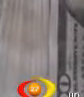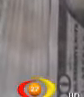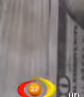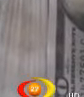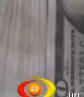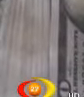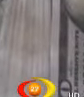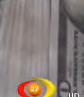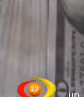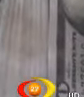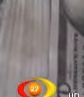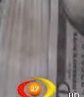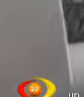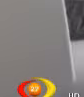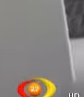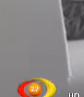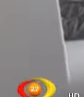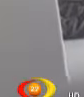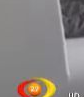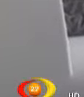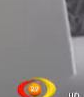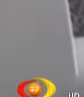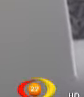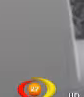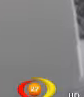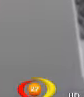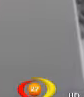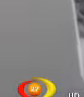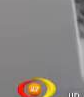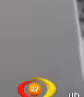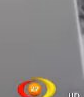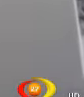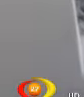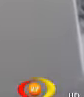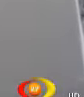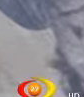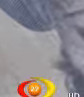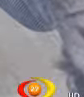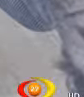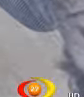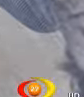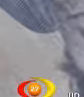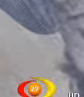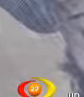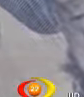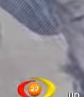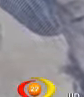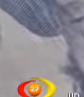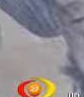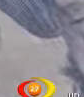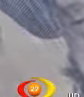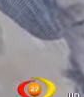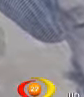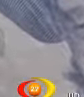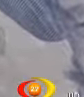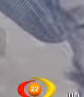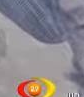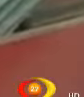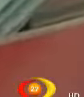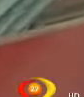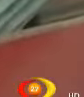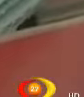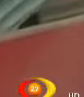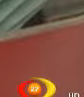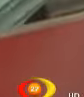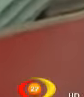reconoció el aporte de los migrantes para fortalecer la economía nacional luego de que este año aportaron 26 mil 980 millones de